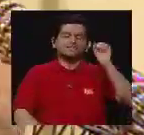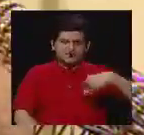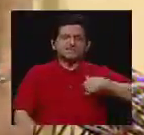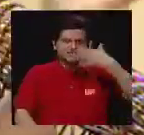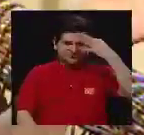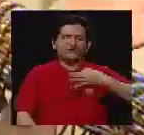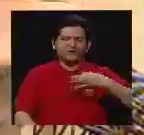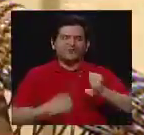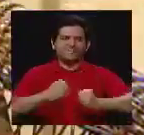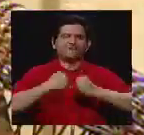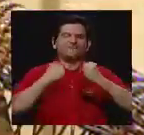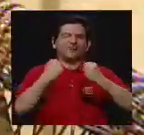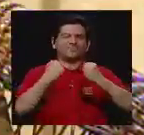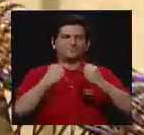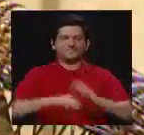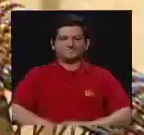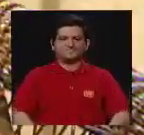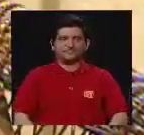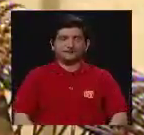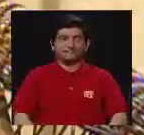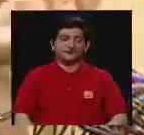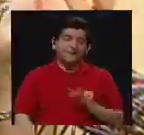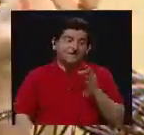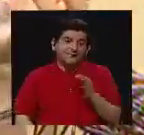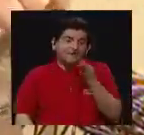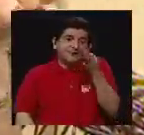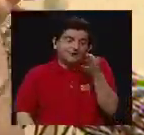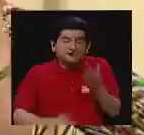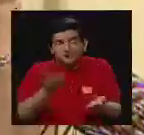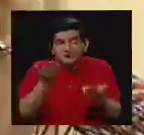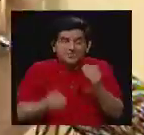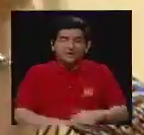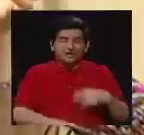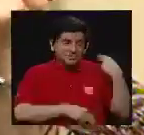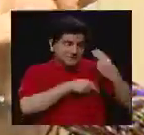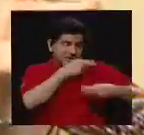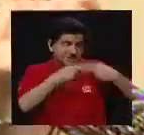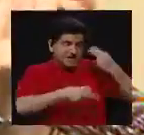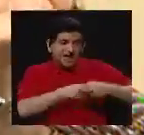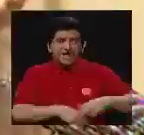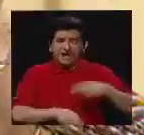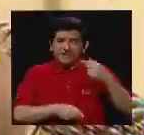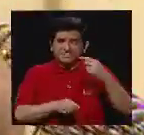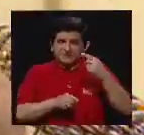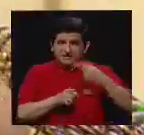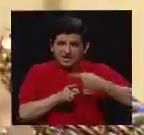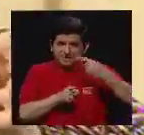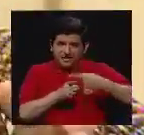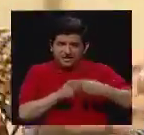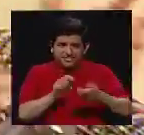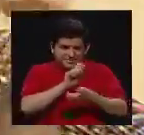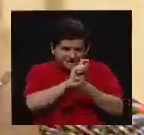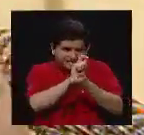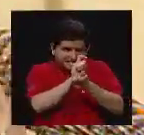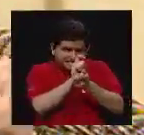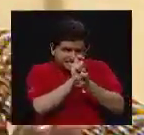larga, sí, creo que la fuerza tiene que ver, y a la larga la herencia de Grecia fue llegando tamizada, pero fue